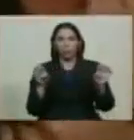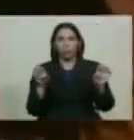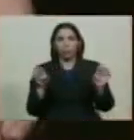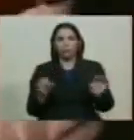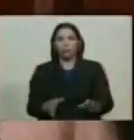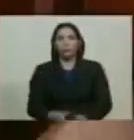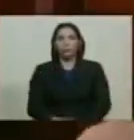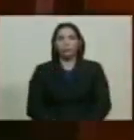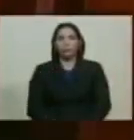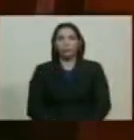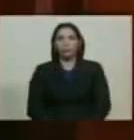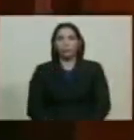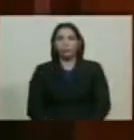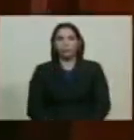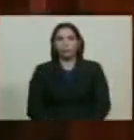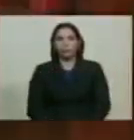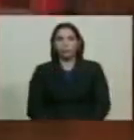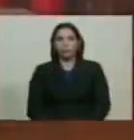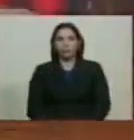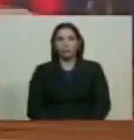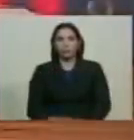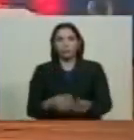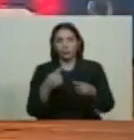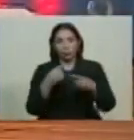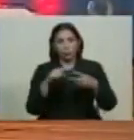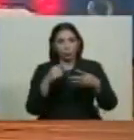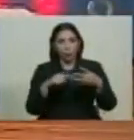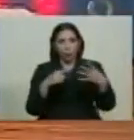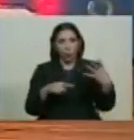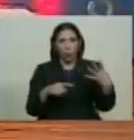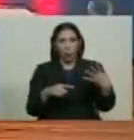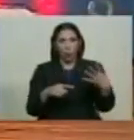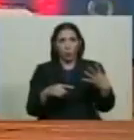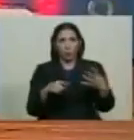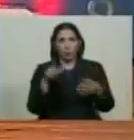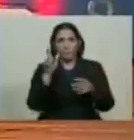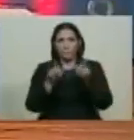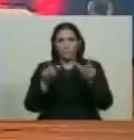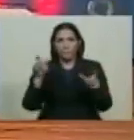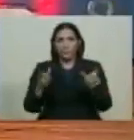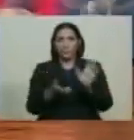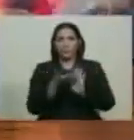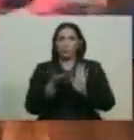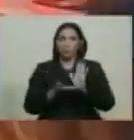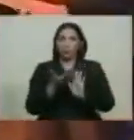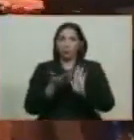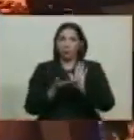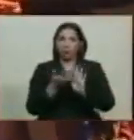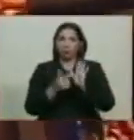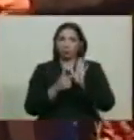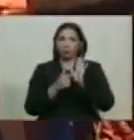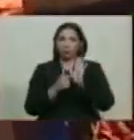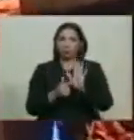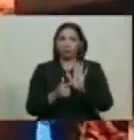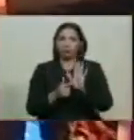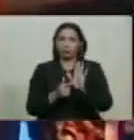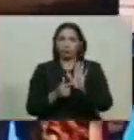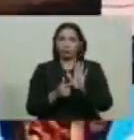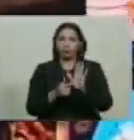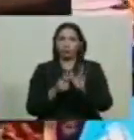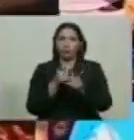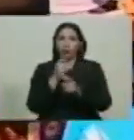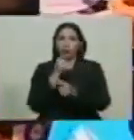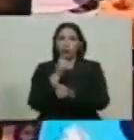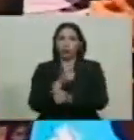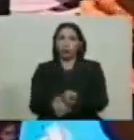Jagua Milano, y demás autoridades. Es importante destacar que en esta graduación se le